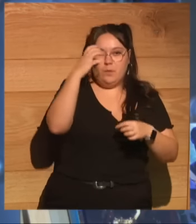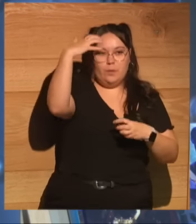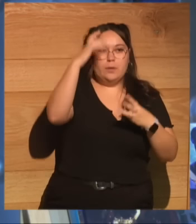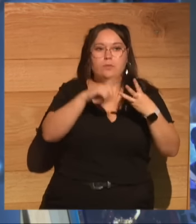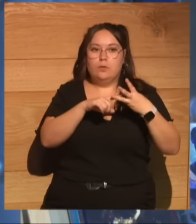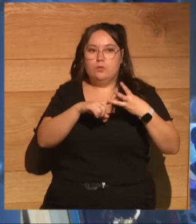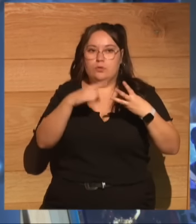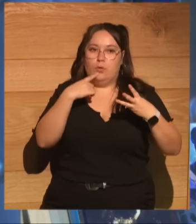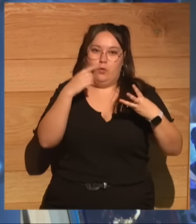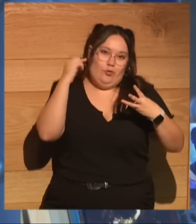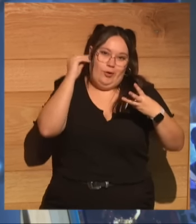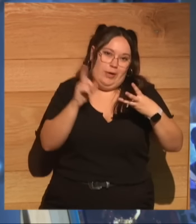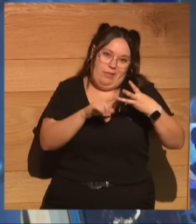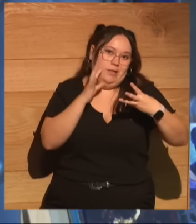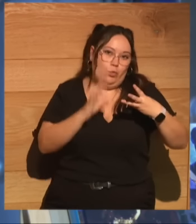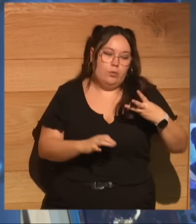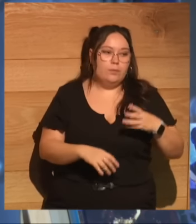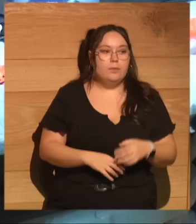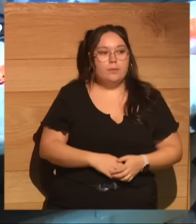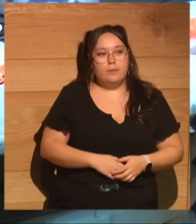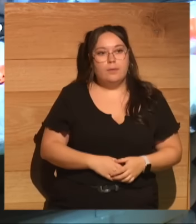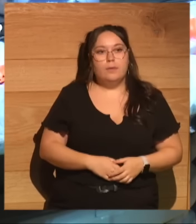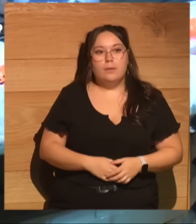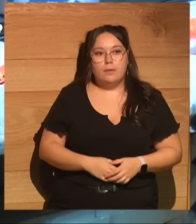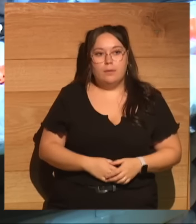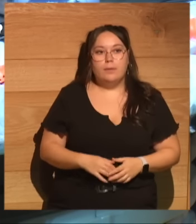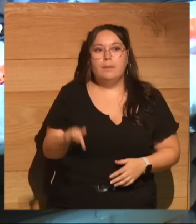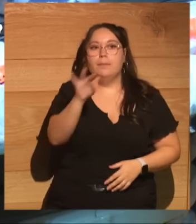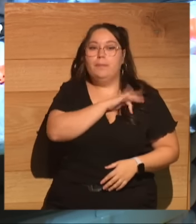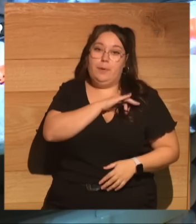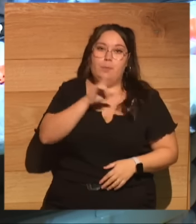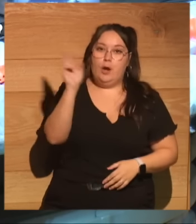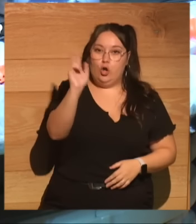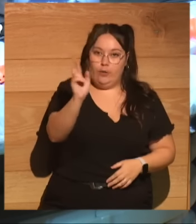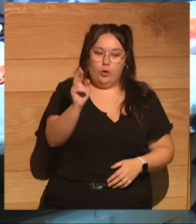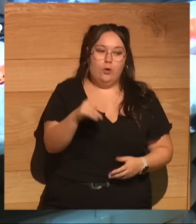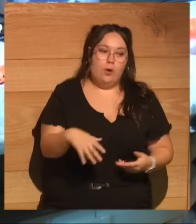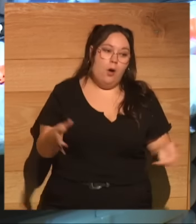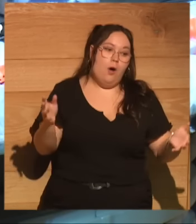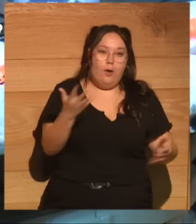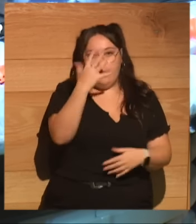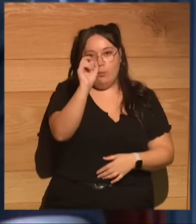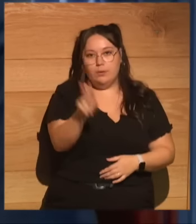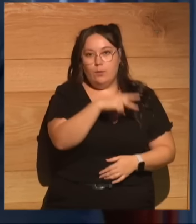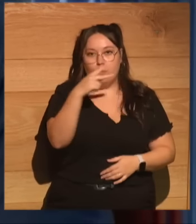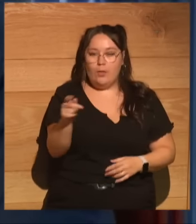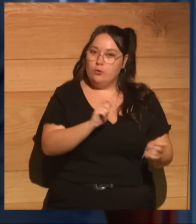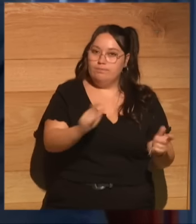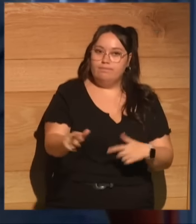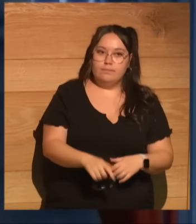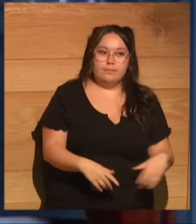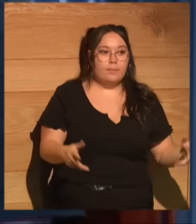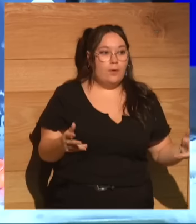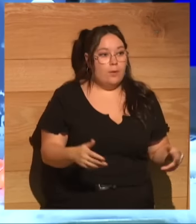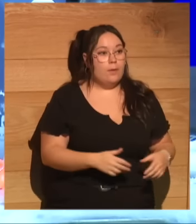Yo, obviamente, creo que es la C. La C. ¡Premio para Rodrigo Cortés! ¡Oh! ¡50 eurazos! ¡Oh, Javi, tío!